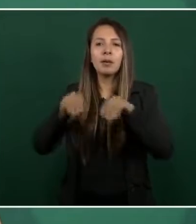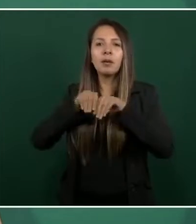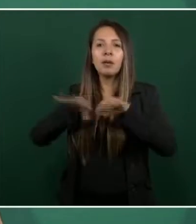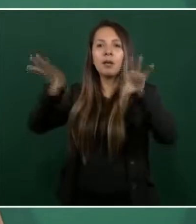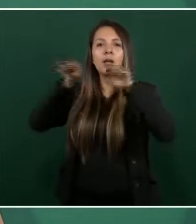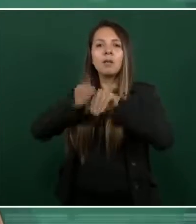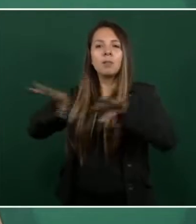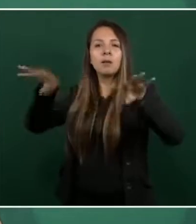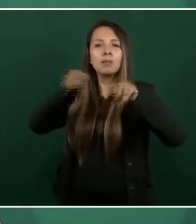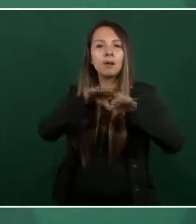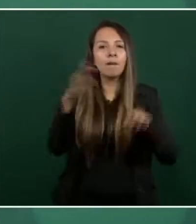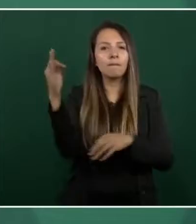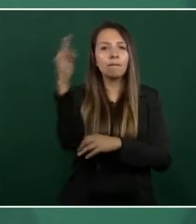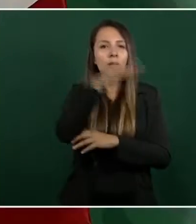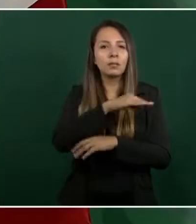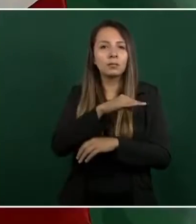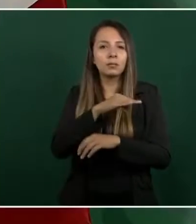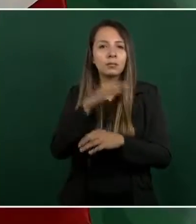falsas y generando alarmismo.